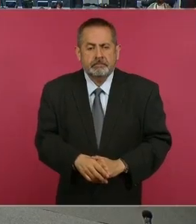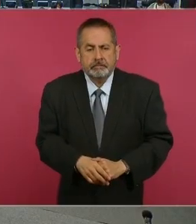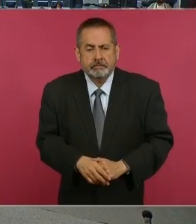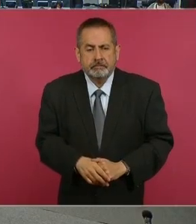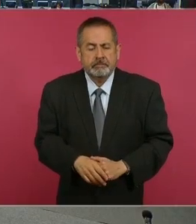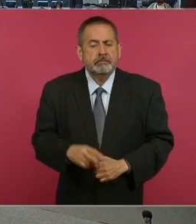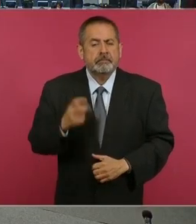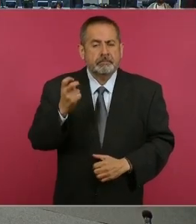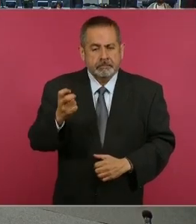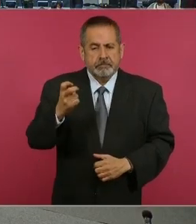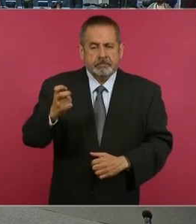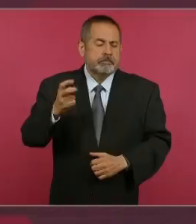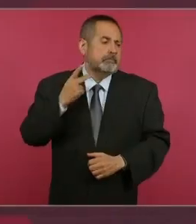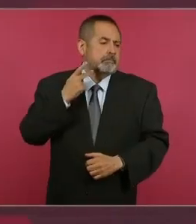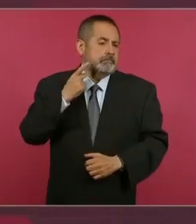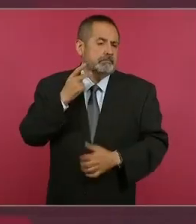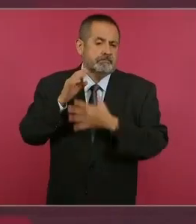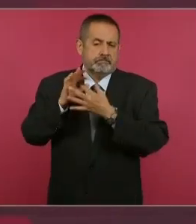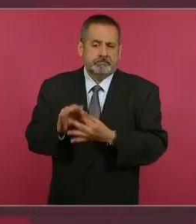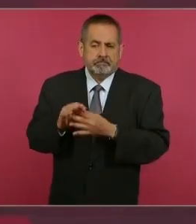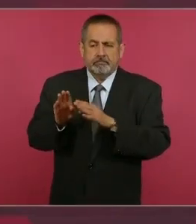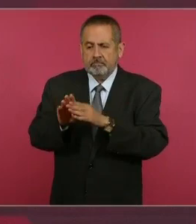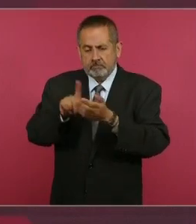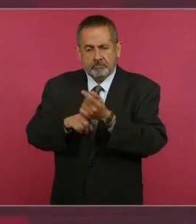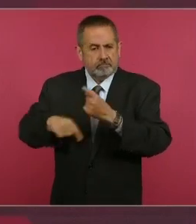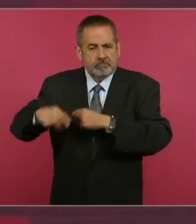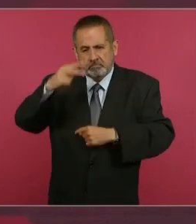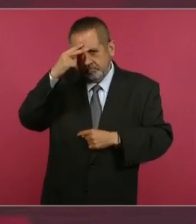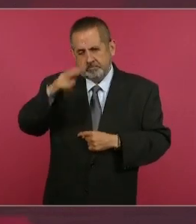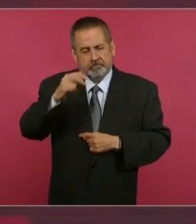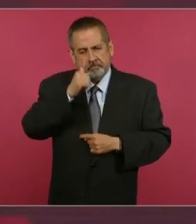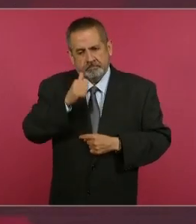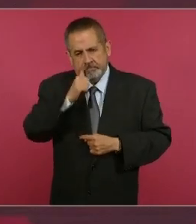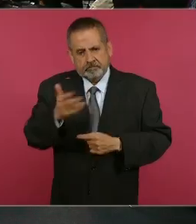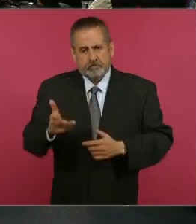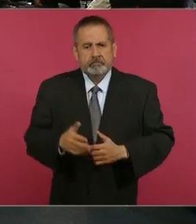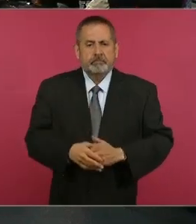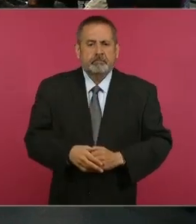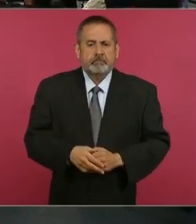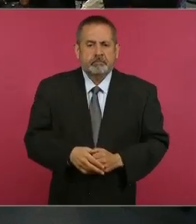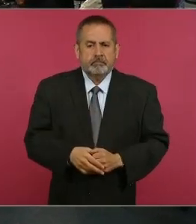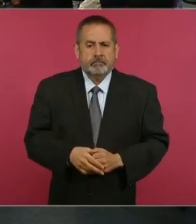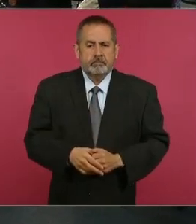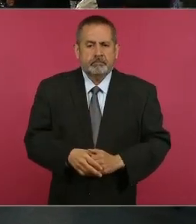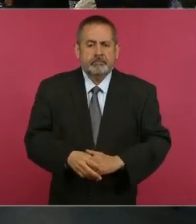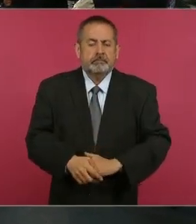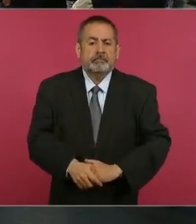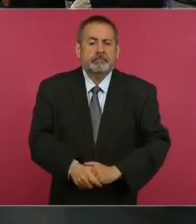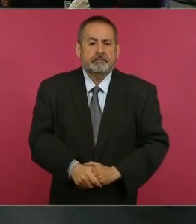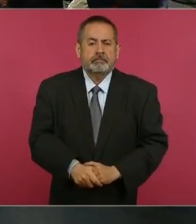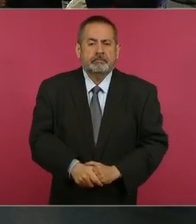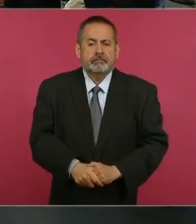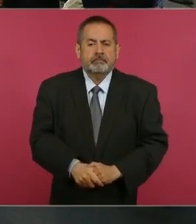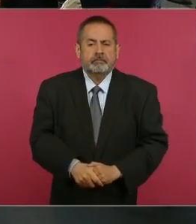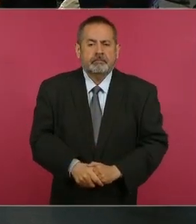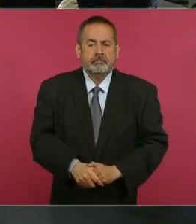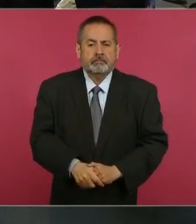Y esa va a ser la política de México siempre, de nosotros.